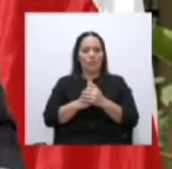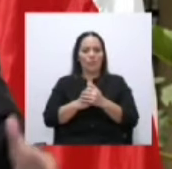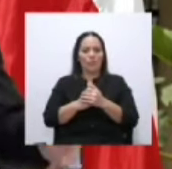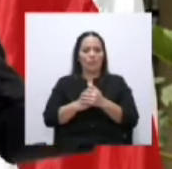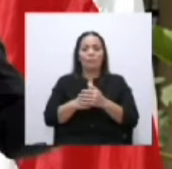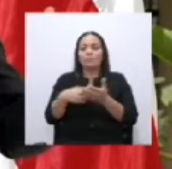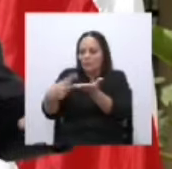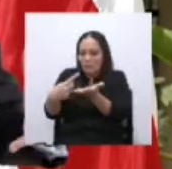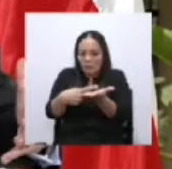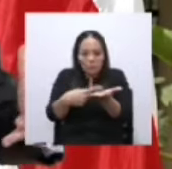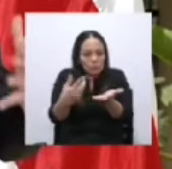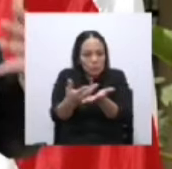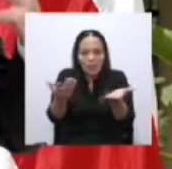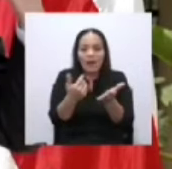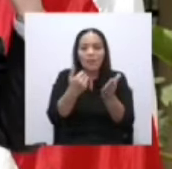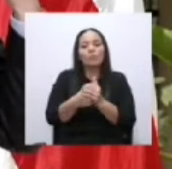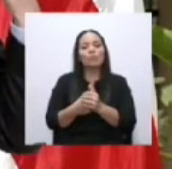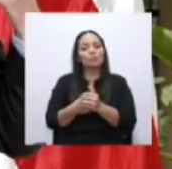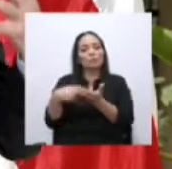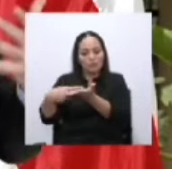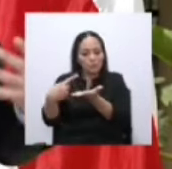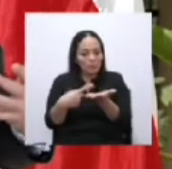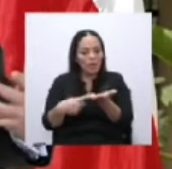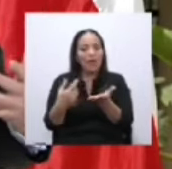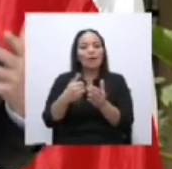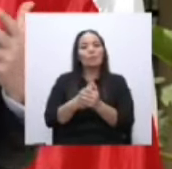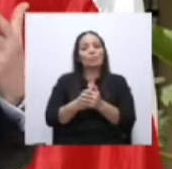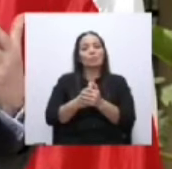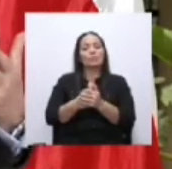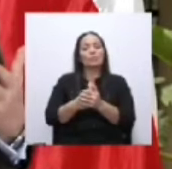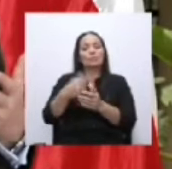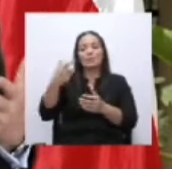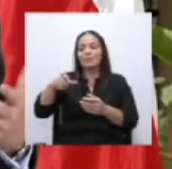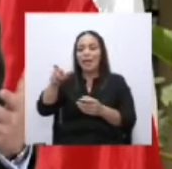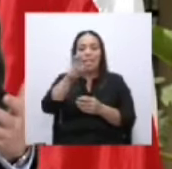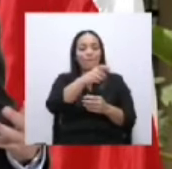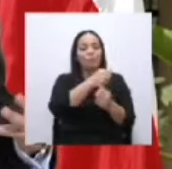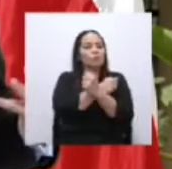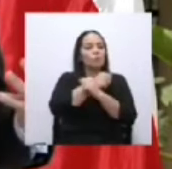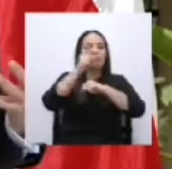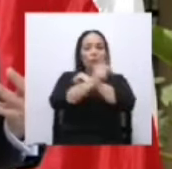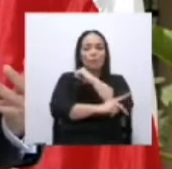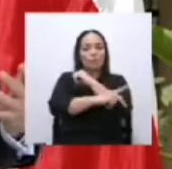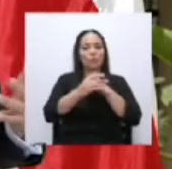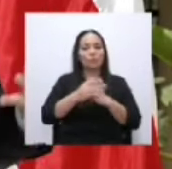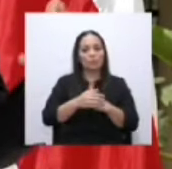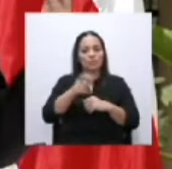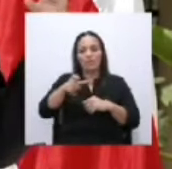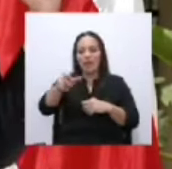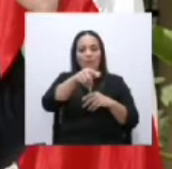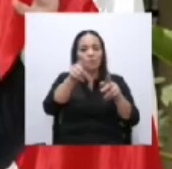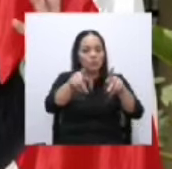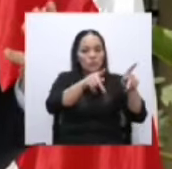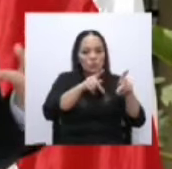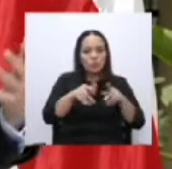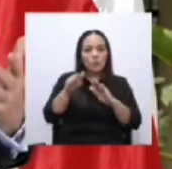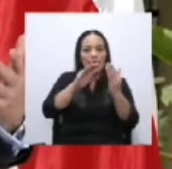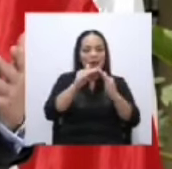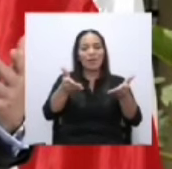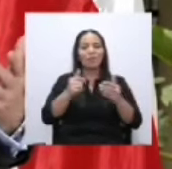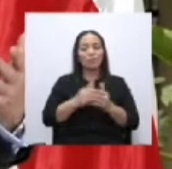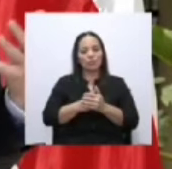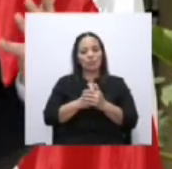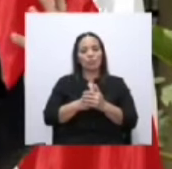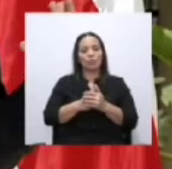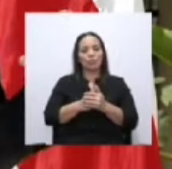discutamos, seamos patriotas, seamos ciudadanos, los atenienses y